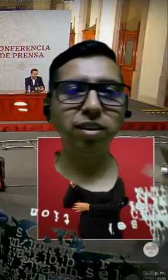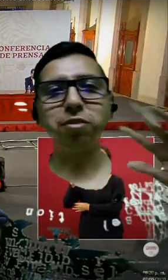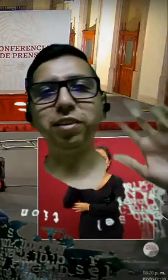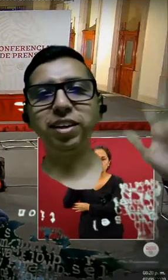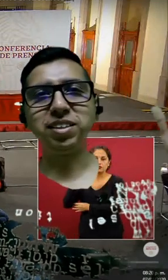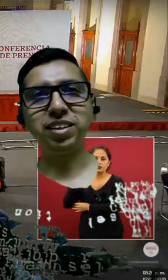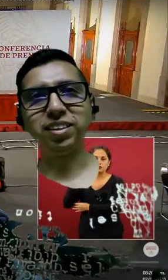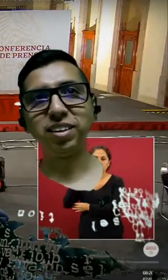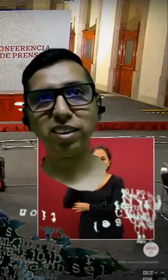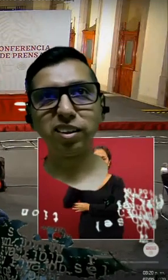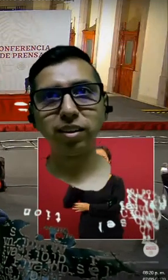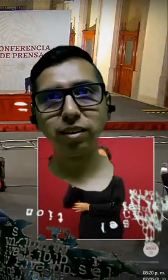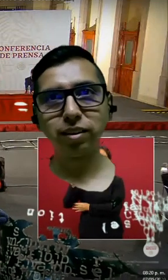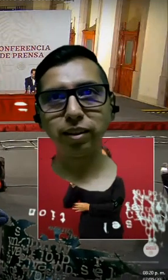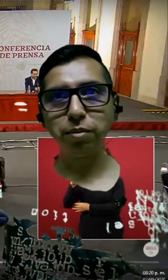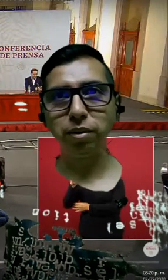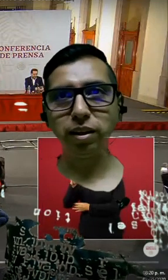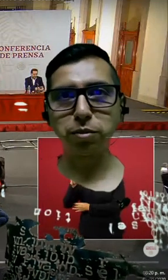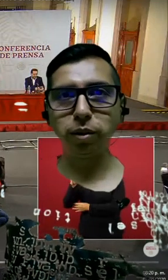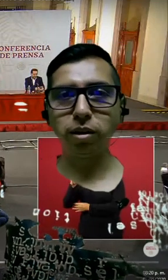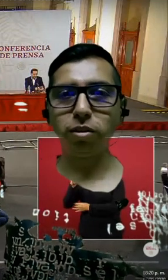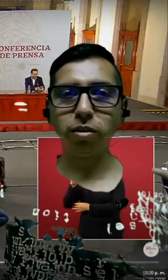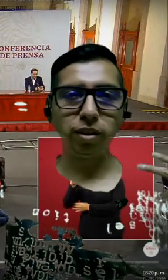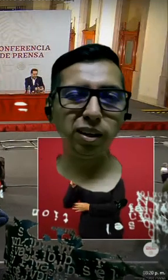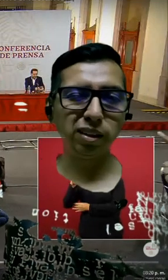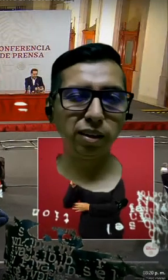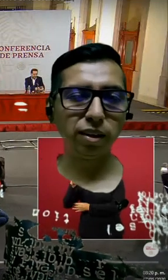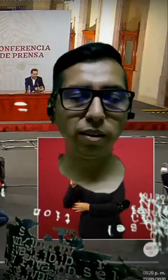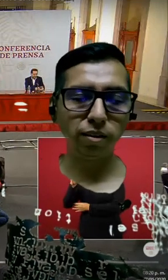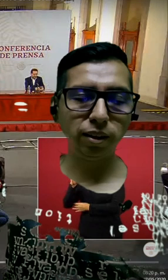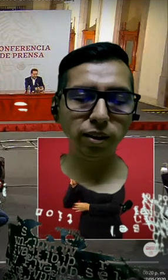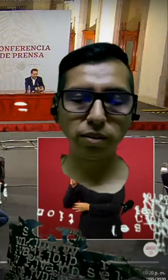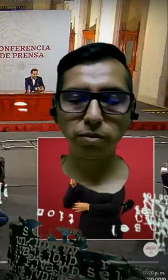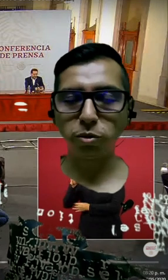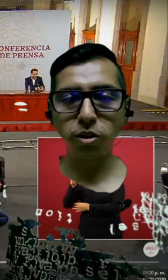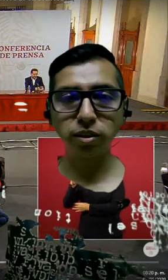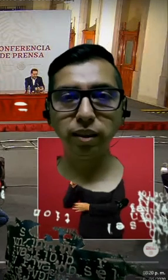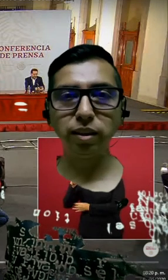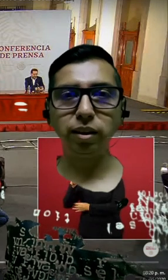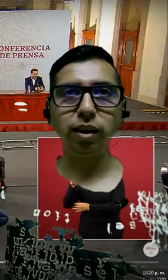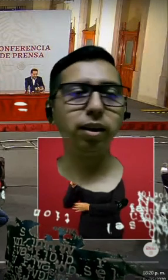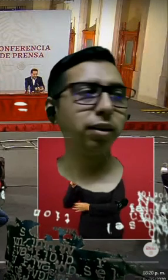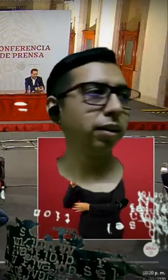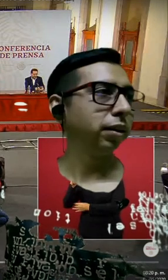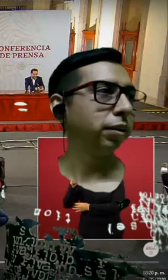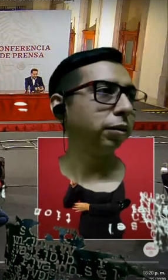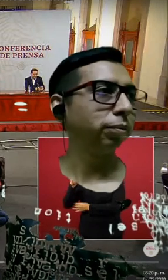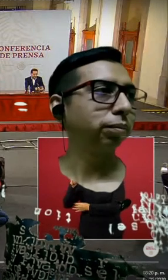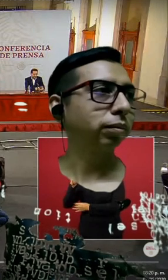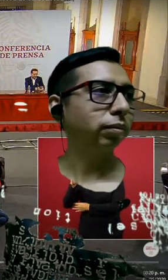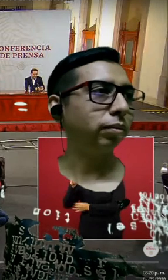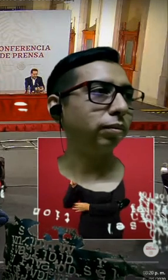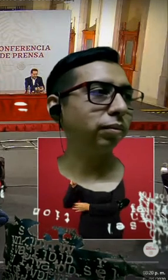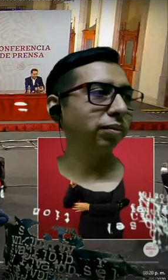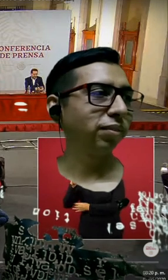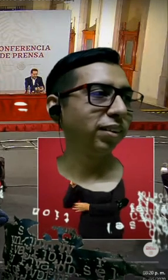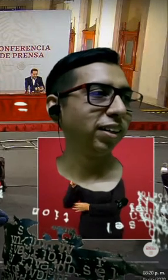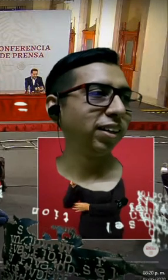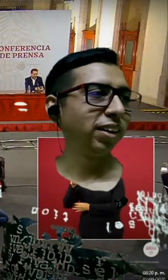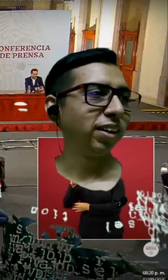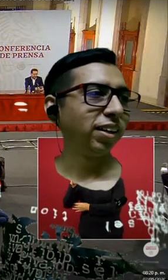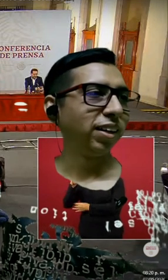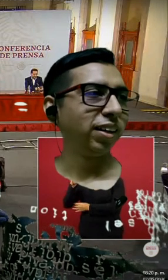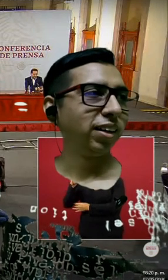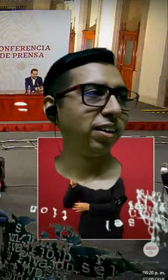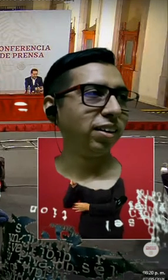en una conferencia que también le explicó lo del modelo Centinela.